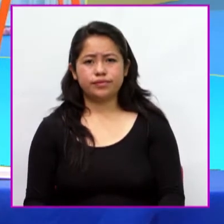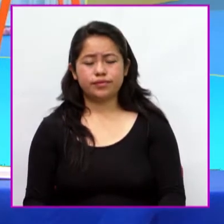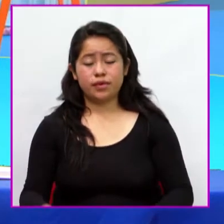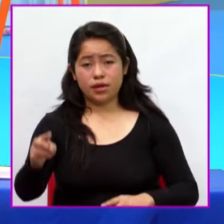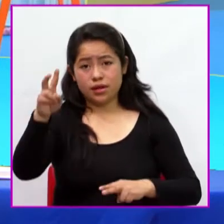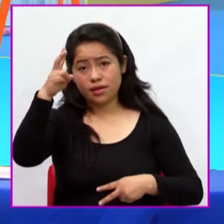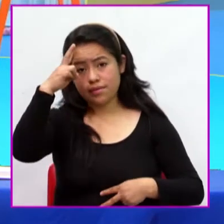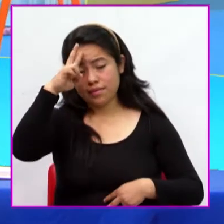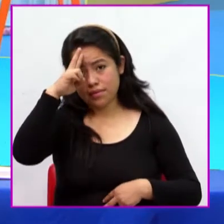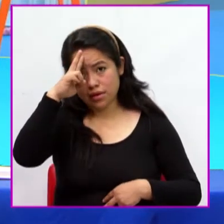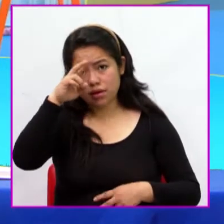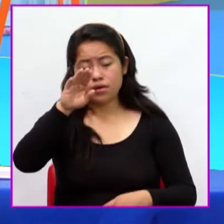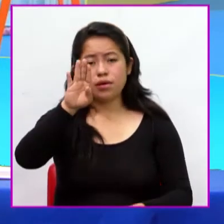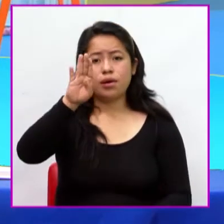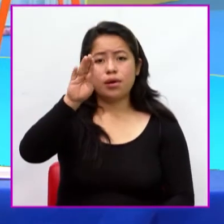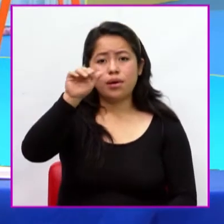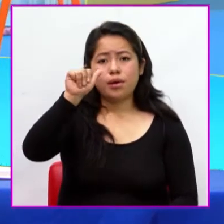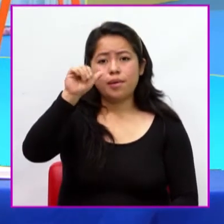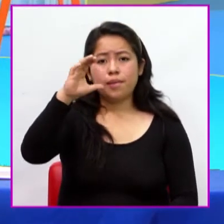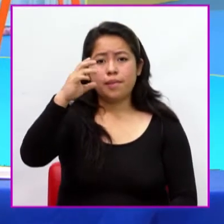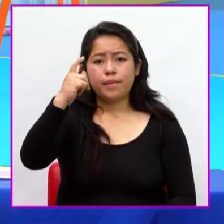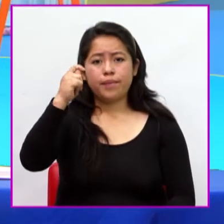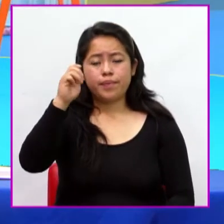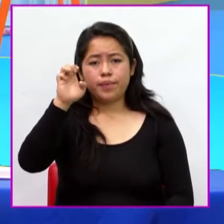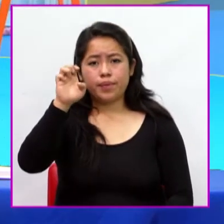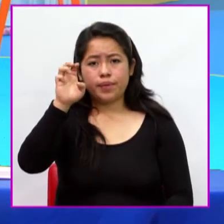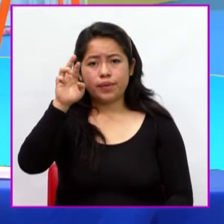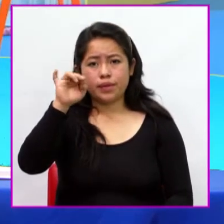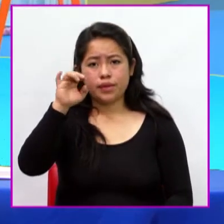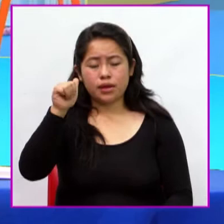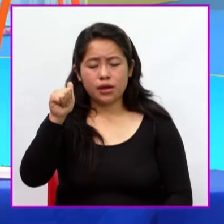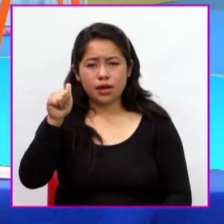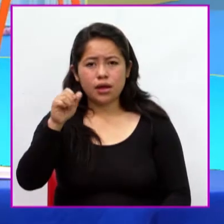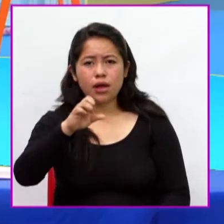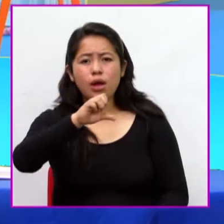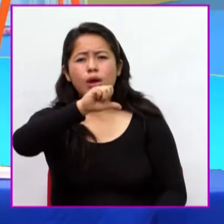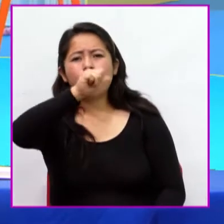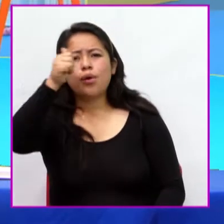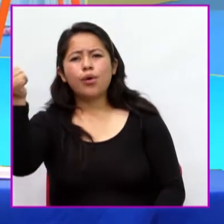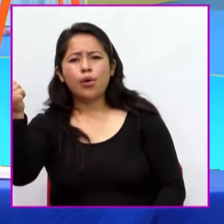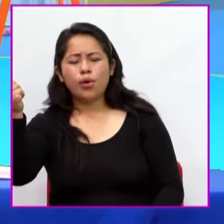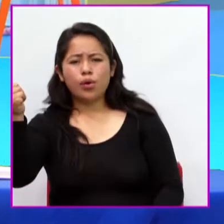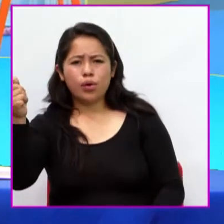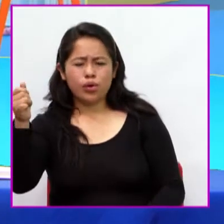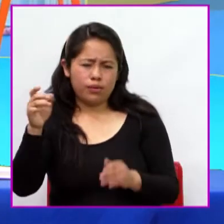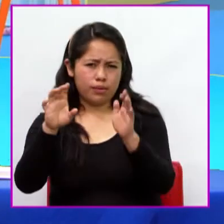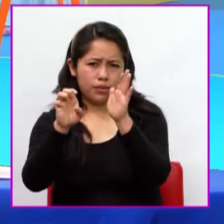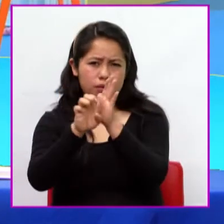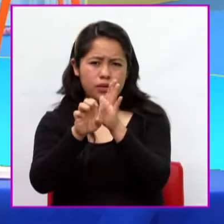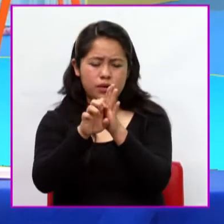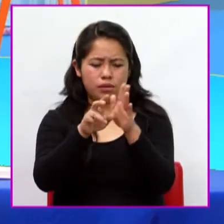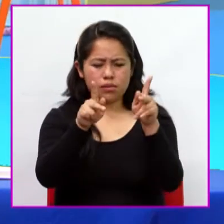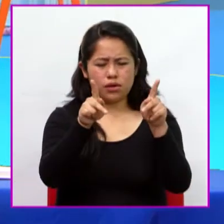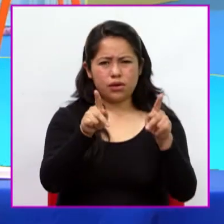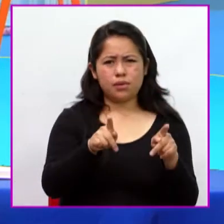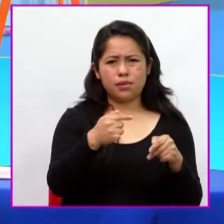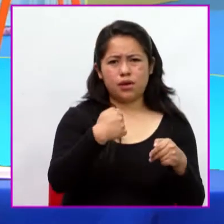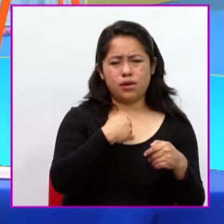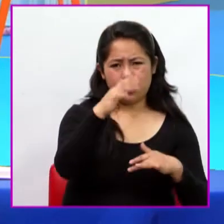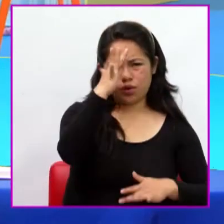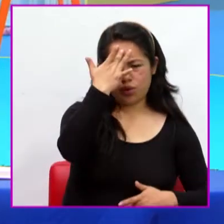virus. Estas gotitas pueden inhalar las personas sanas y pueden contraer la